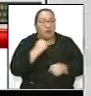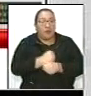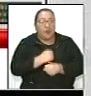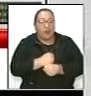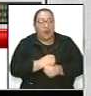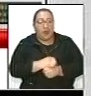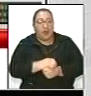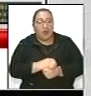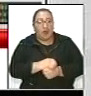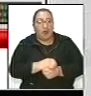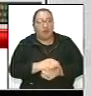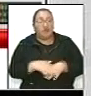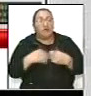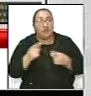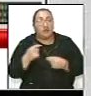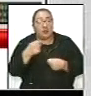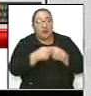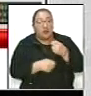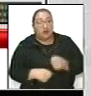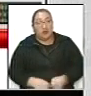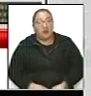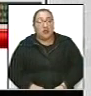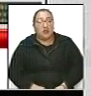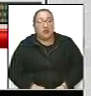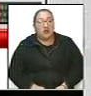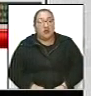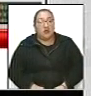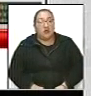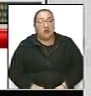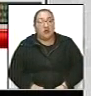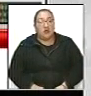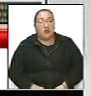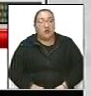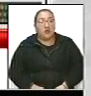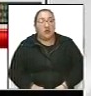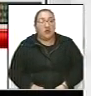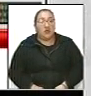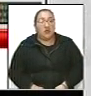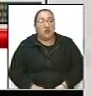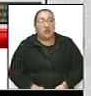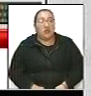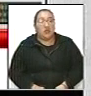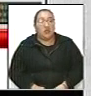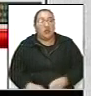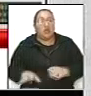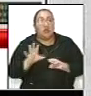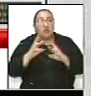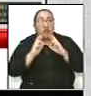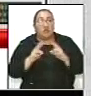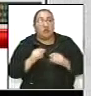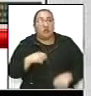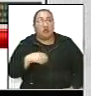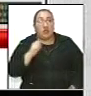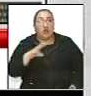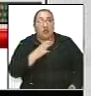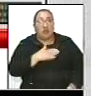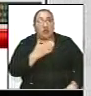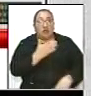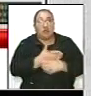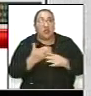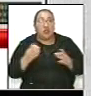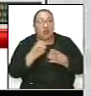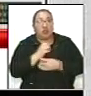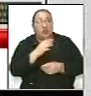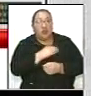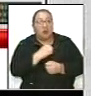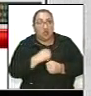esfuerzos para que esa inversión optimice sus resultados. Como lo dijo el presidente del Consejo